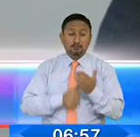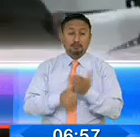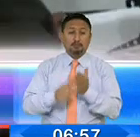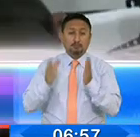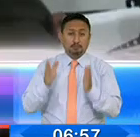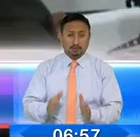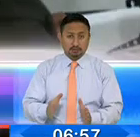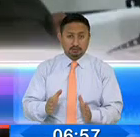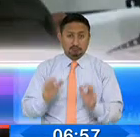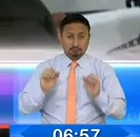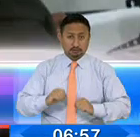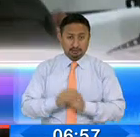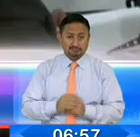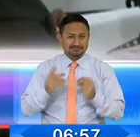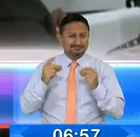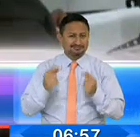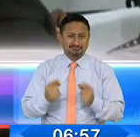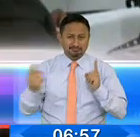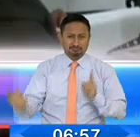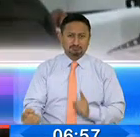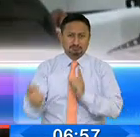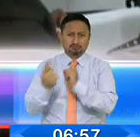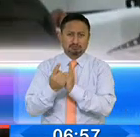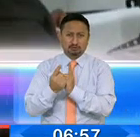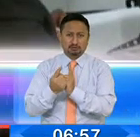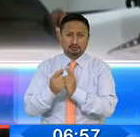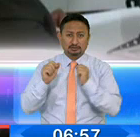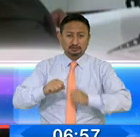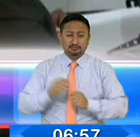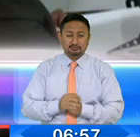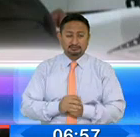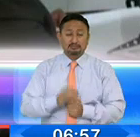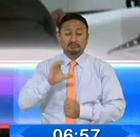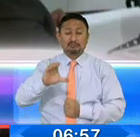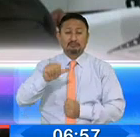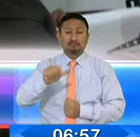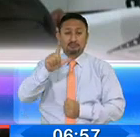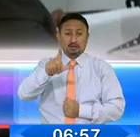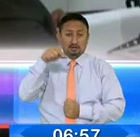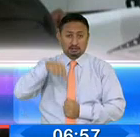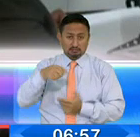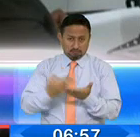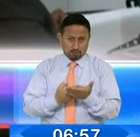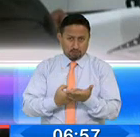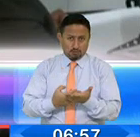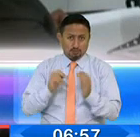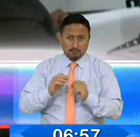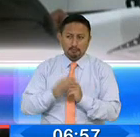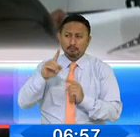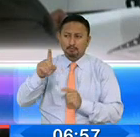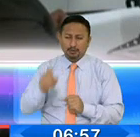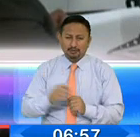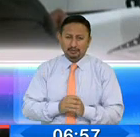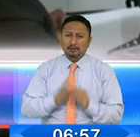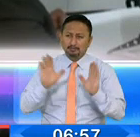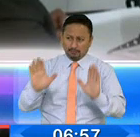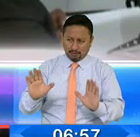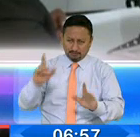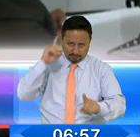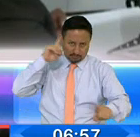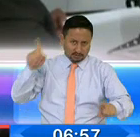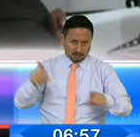se reúnan inmediatamente por los asambleístas que componen el CAL, para preguntarles, bueno, a ver, pongámonos de